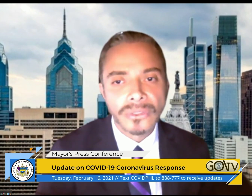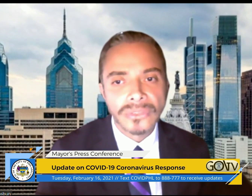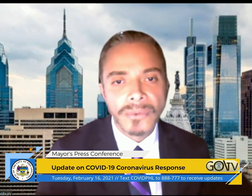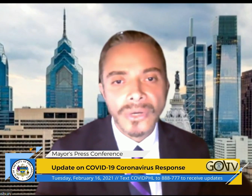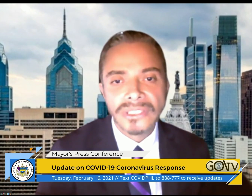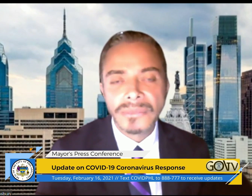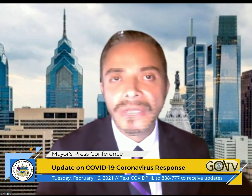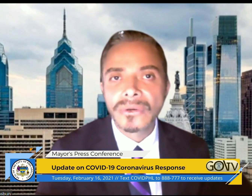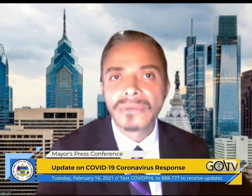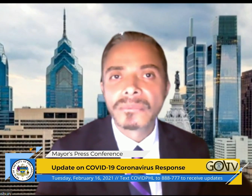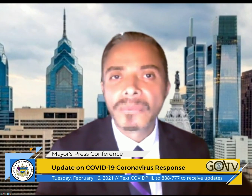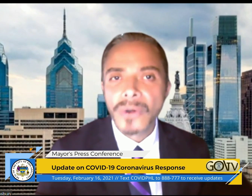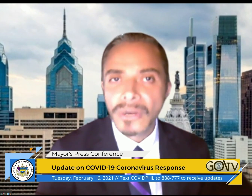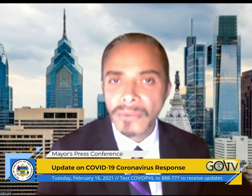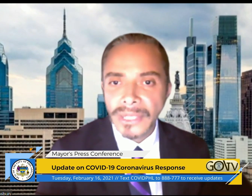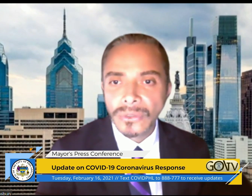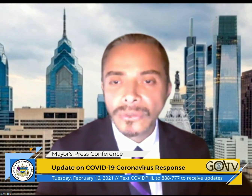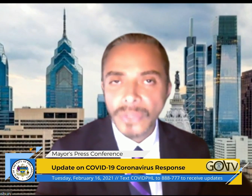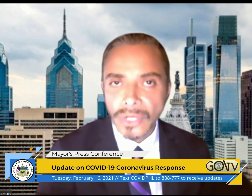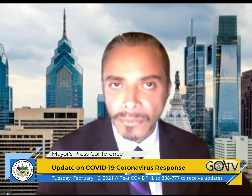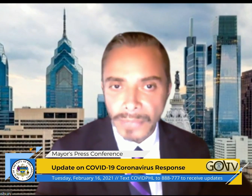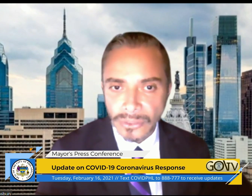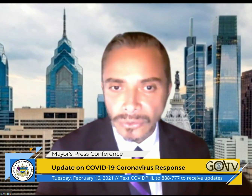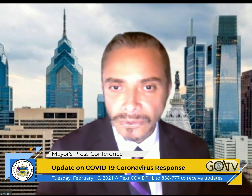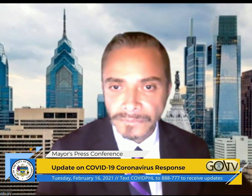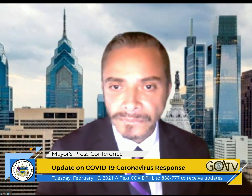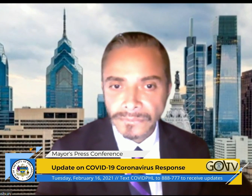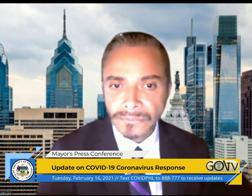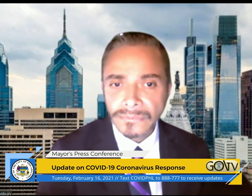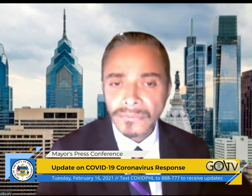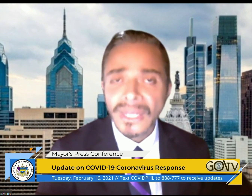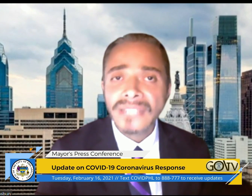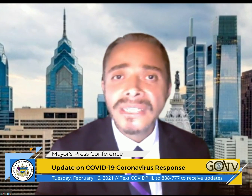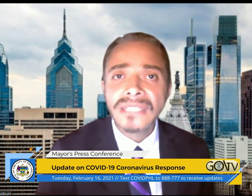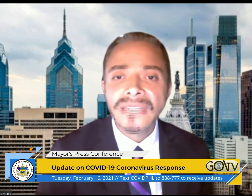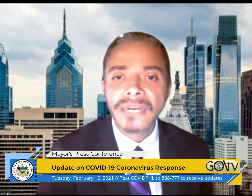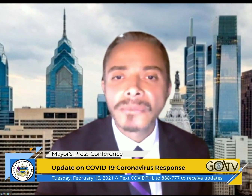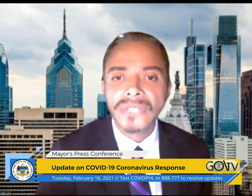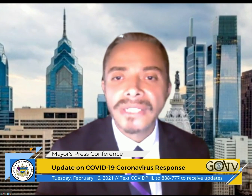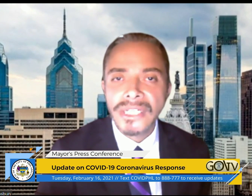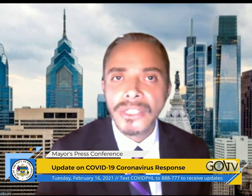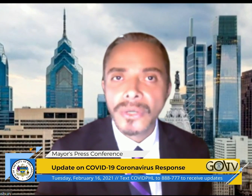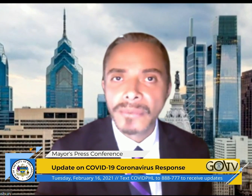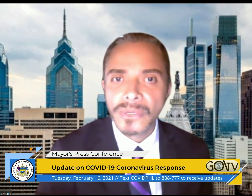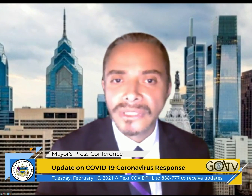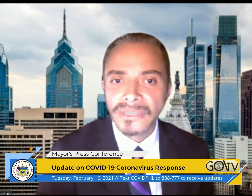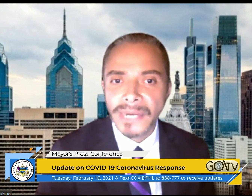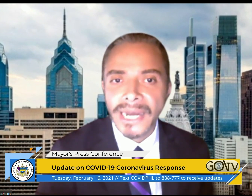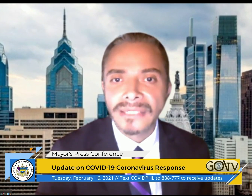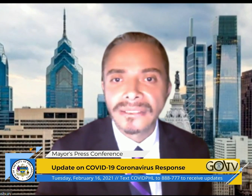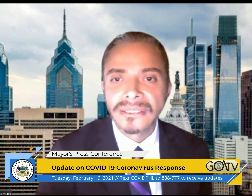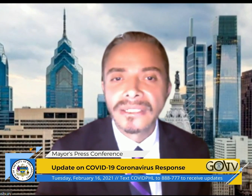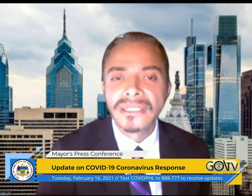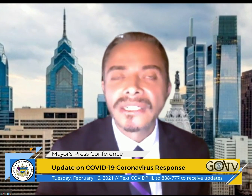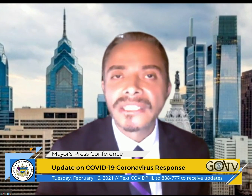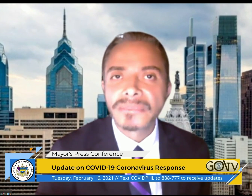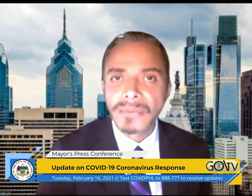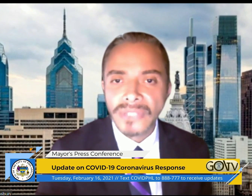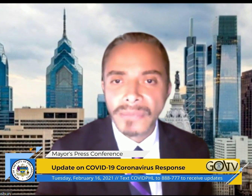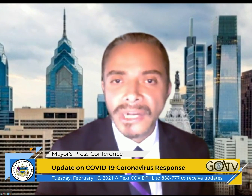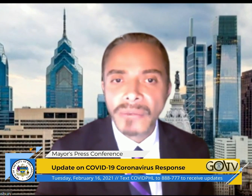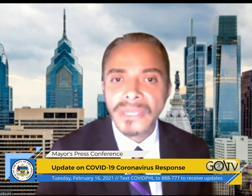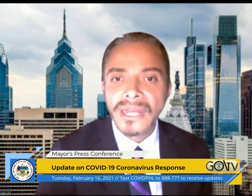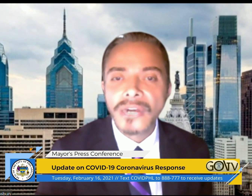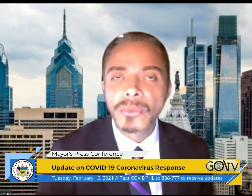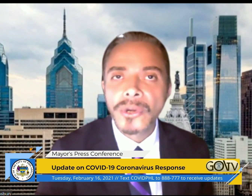Los datos que hemos recibido por el momento son incompletos. Así que estaremos haciendo reportes semanales.